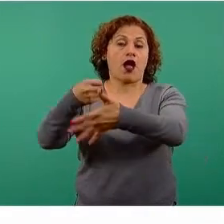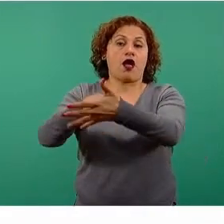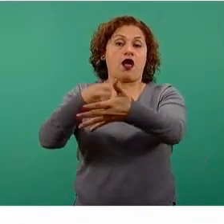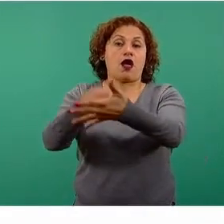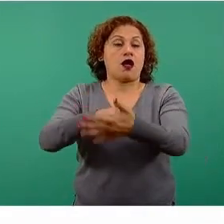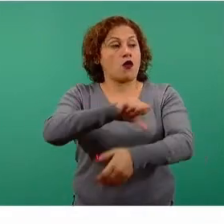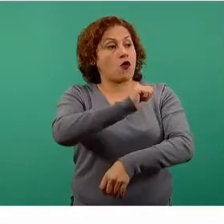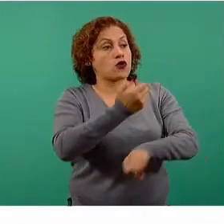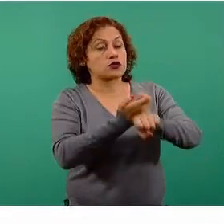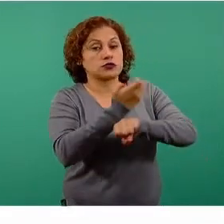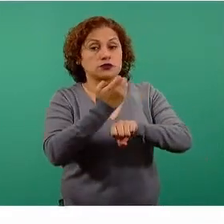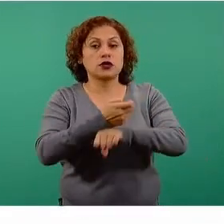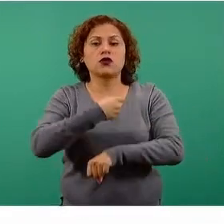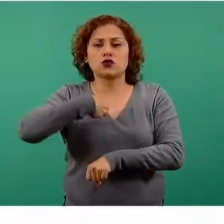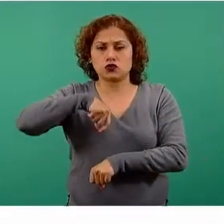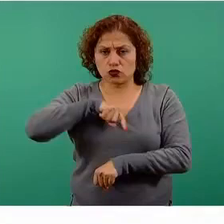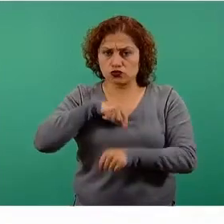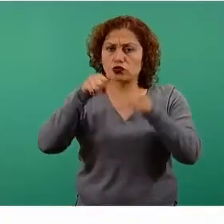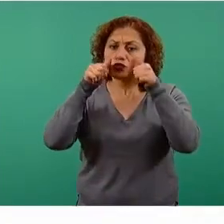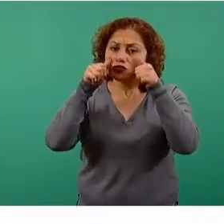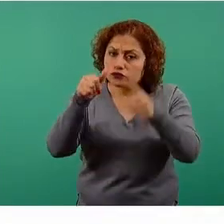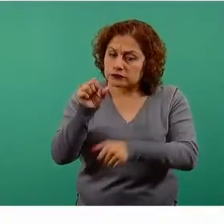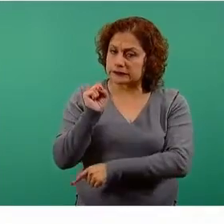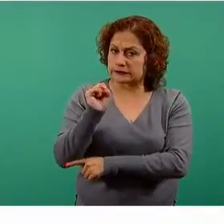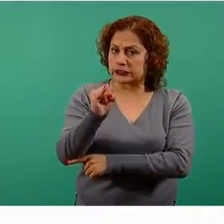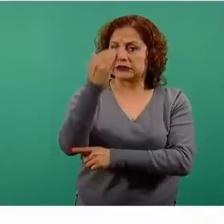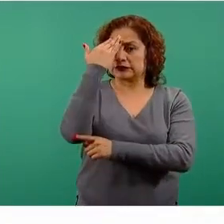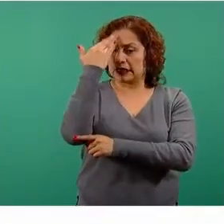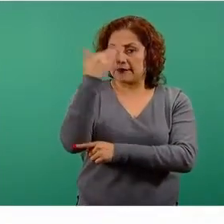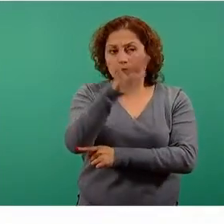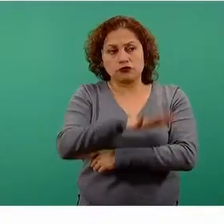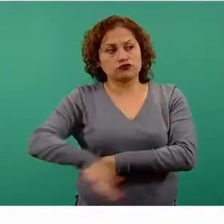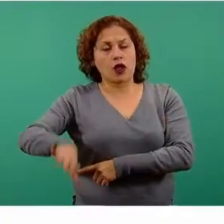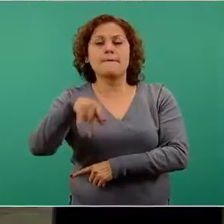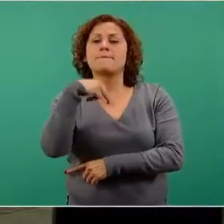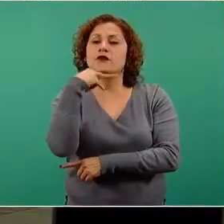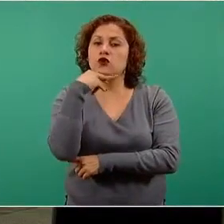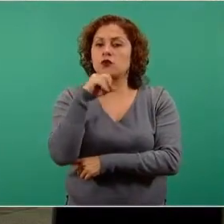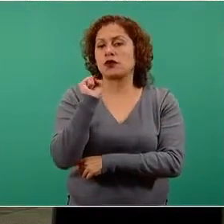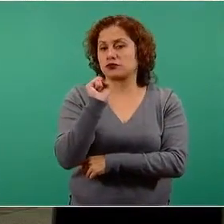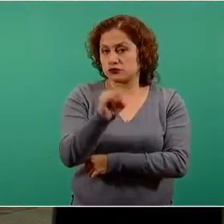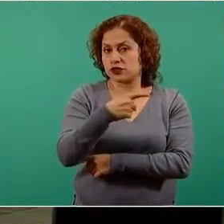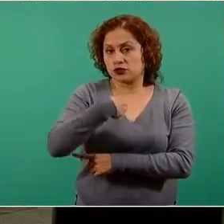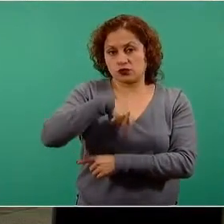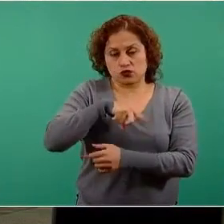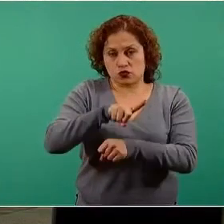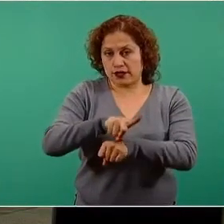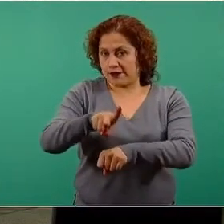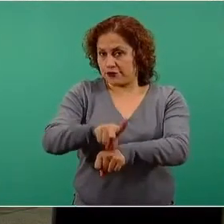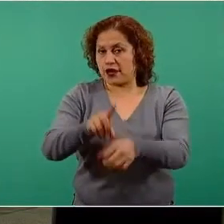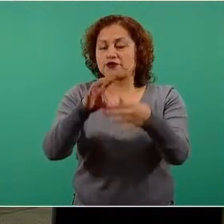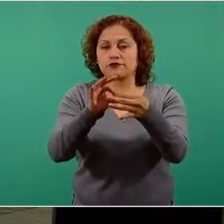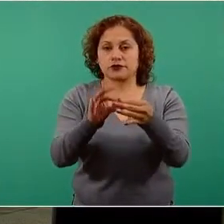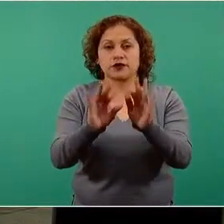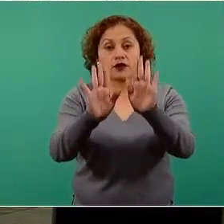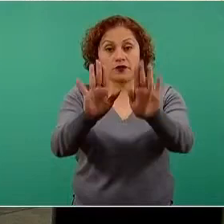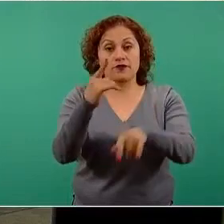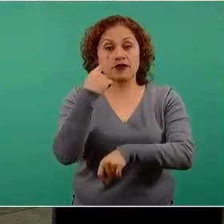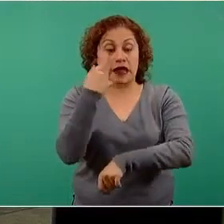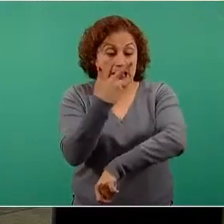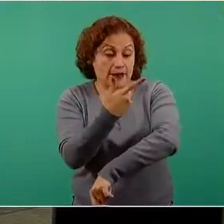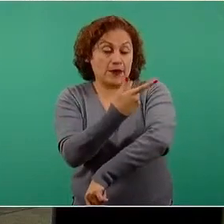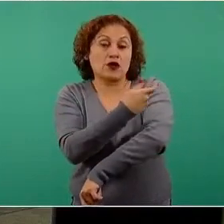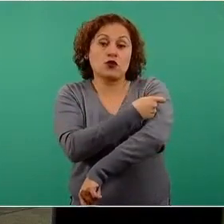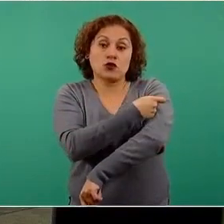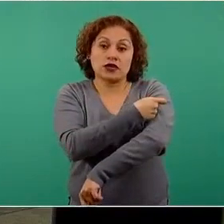conscientes de su inquietud, de su preocupación y les comentamos, como lo hacemos diariamente, que sigue avanzando la vacunación